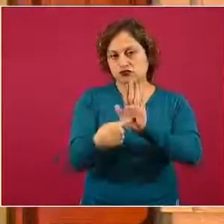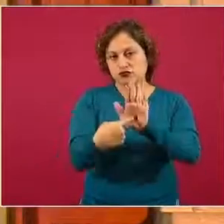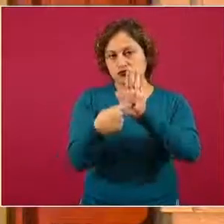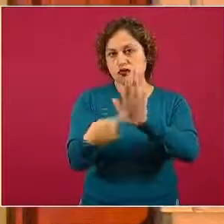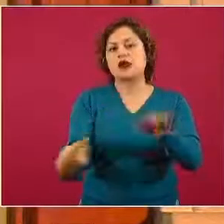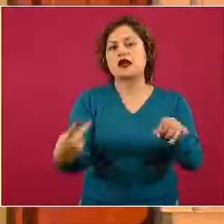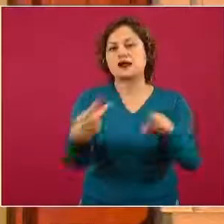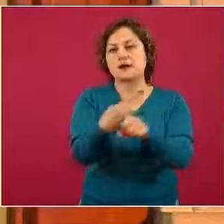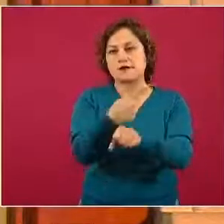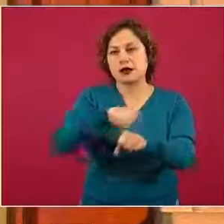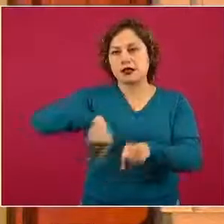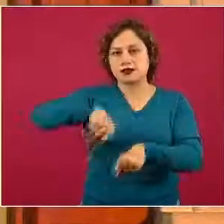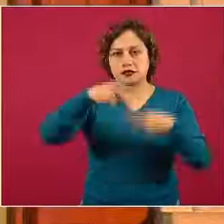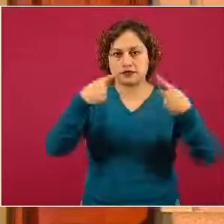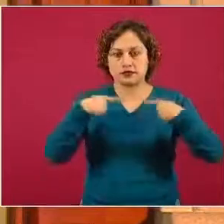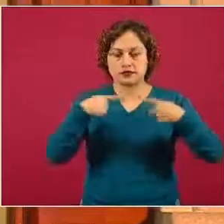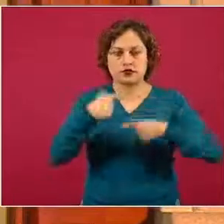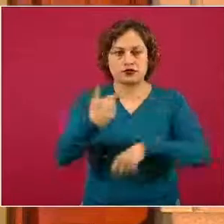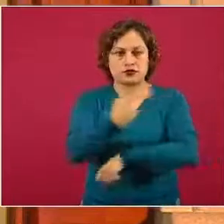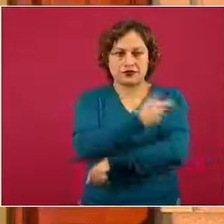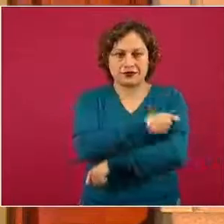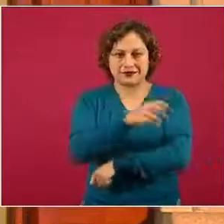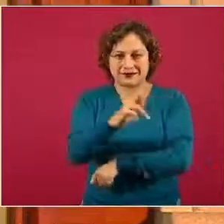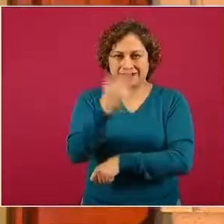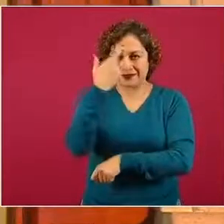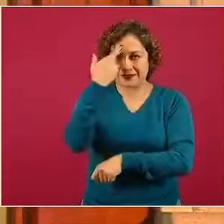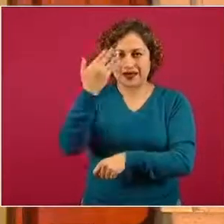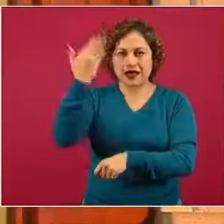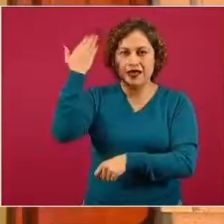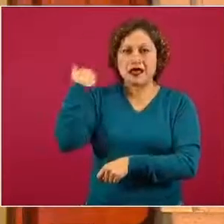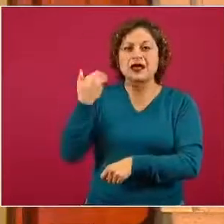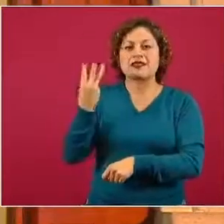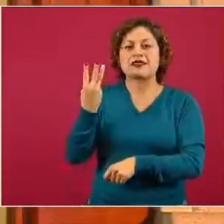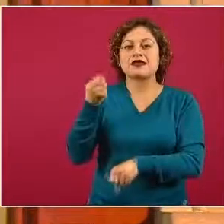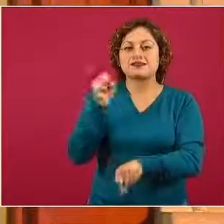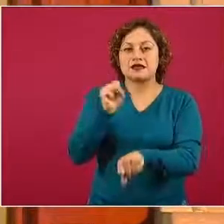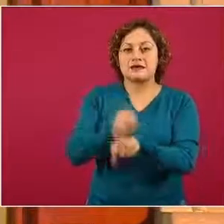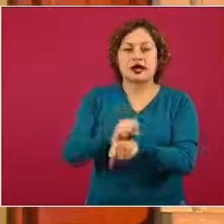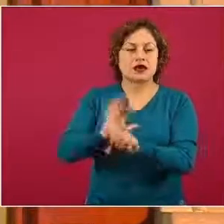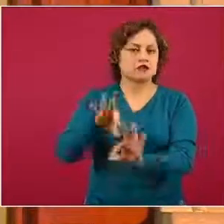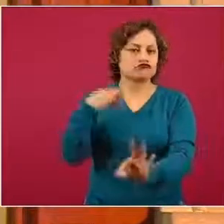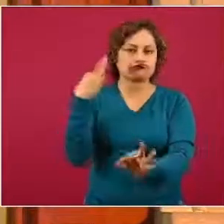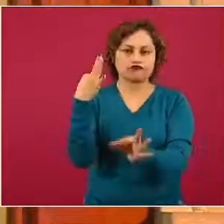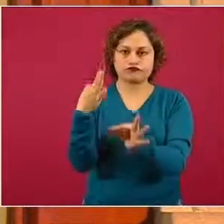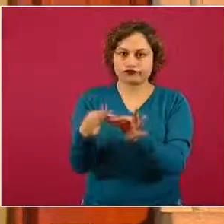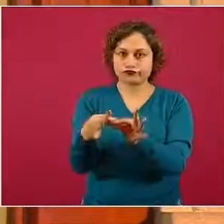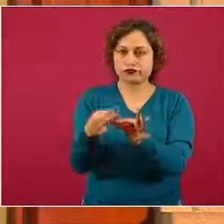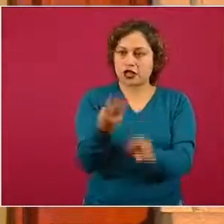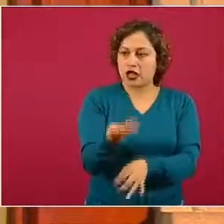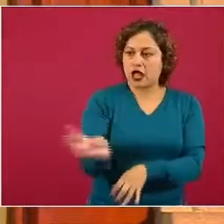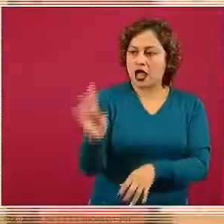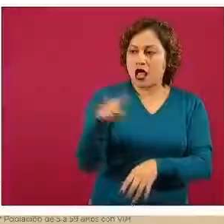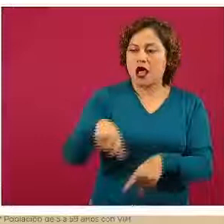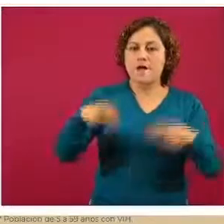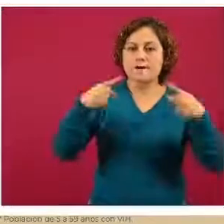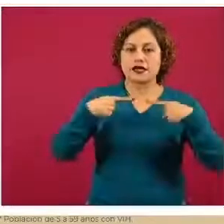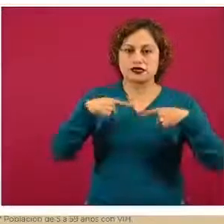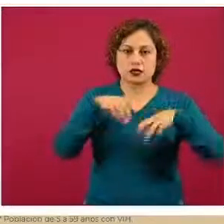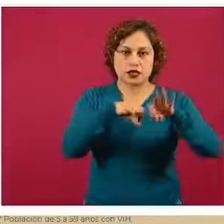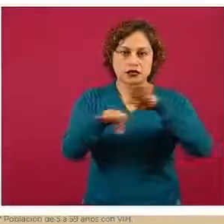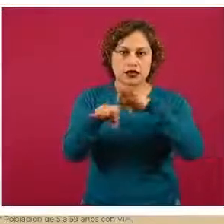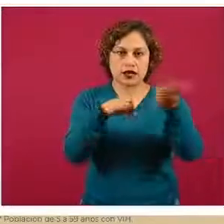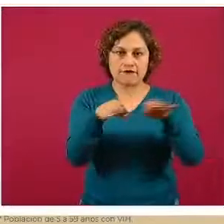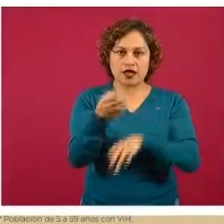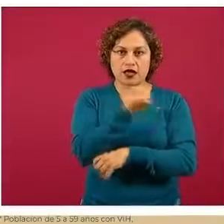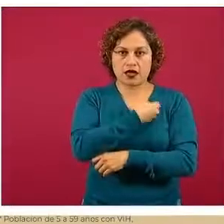ya veíamos, prácticamente desde hace 3 semanas se había logrado la meta para el personal de